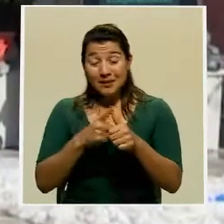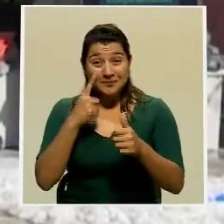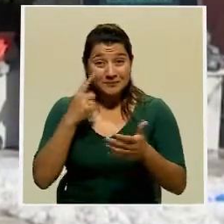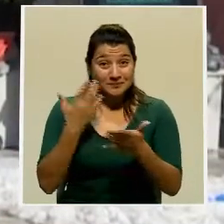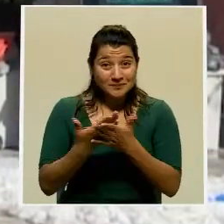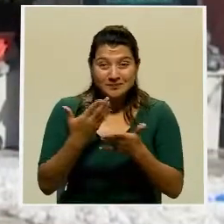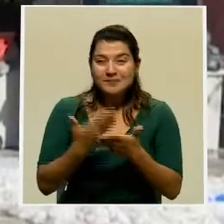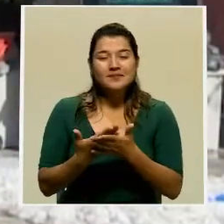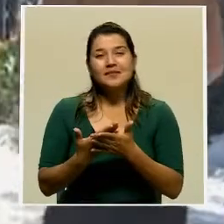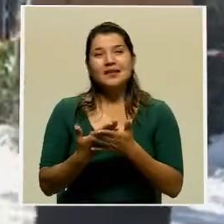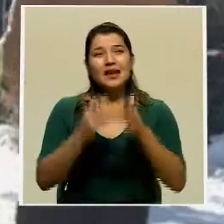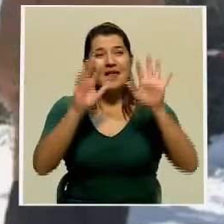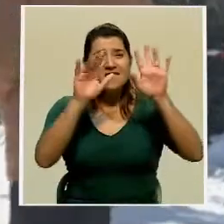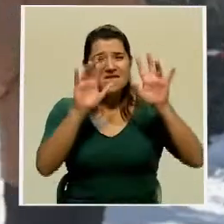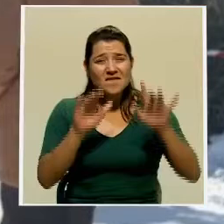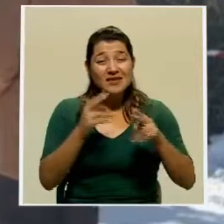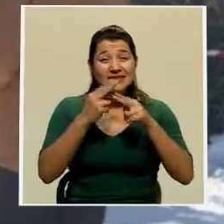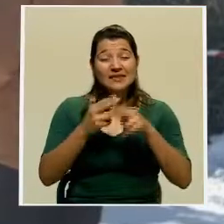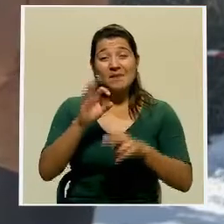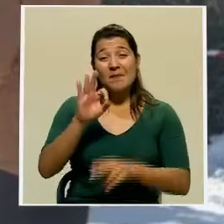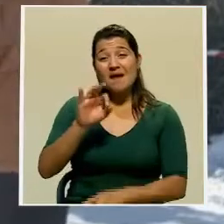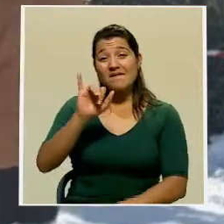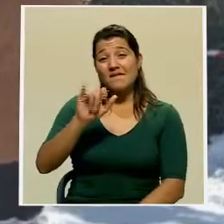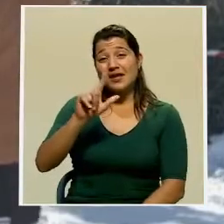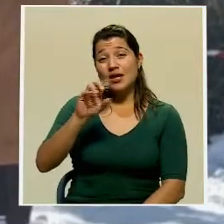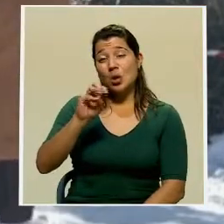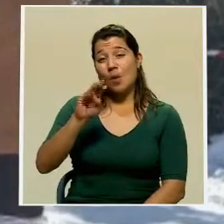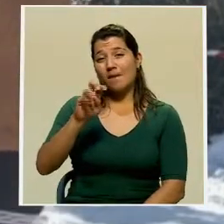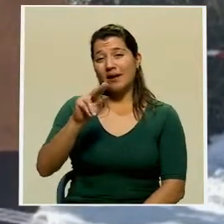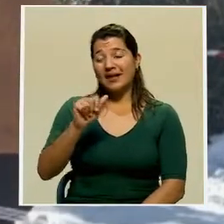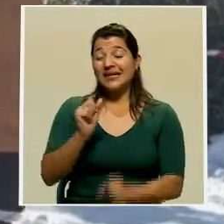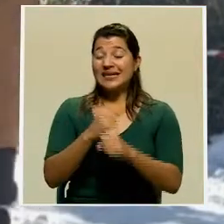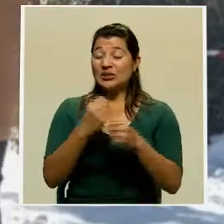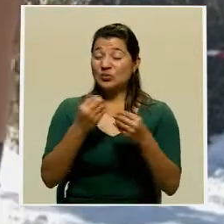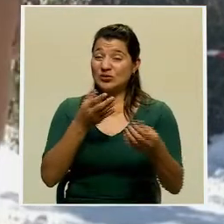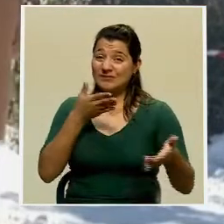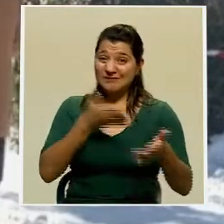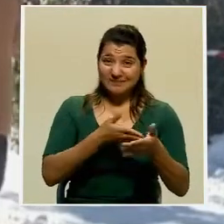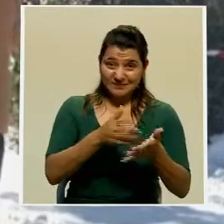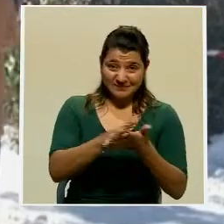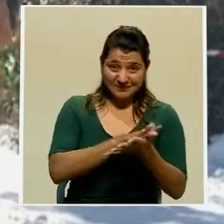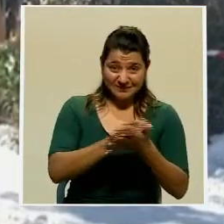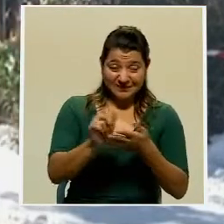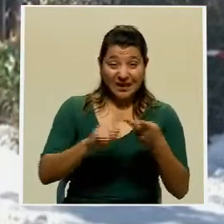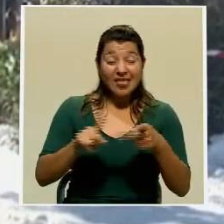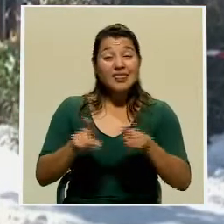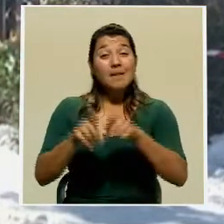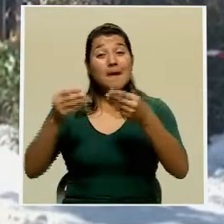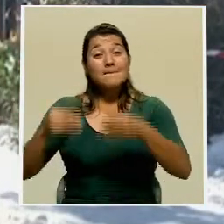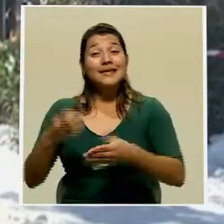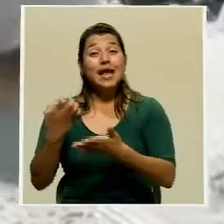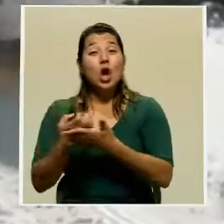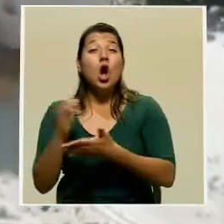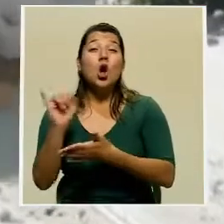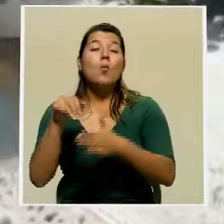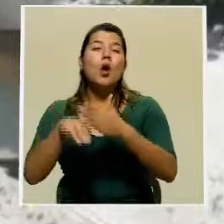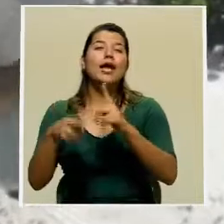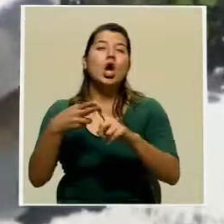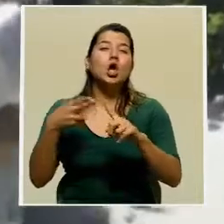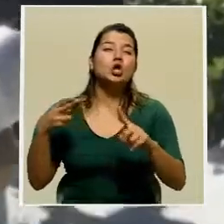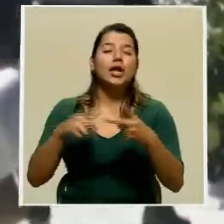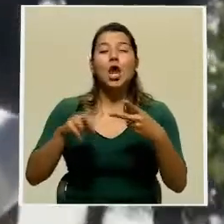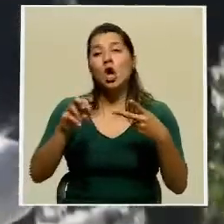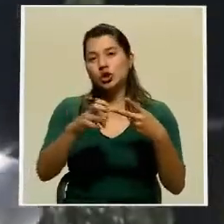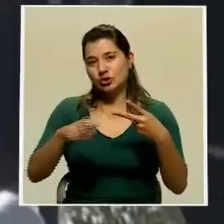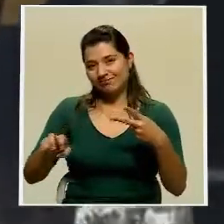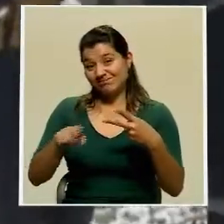de la tormenta Filomena ha provocado importantes daños materiales y pérdidas económicas en sectores como la hostelería y el transporte muy